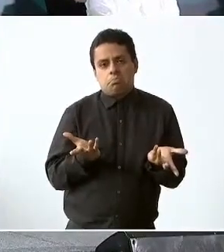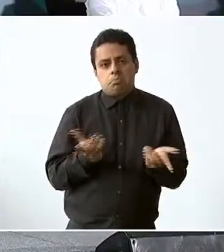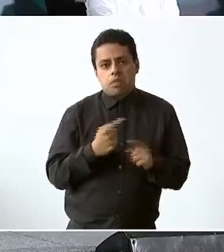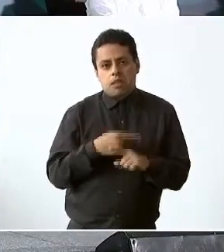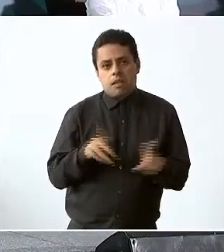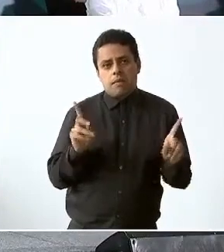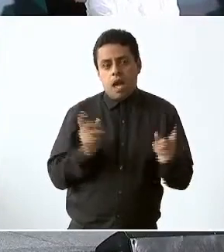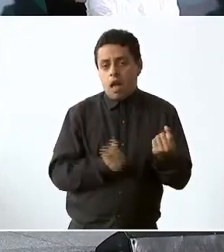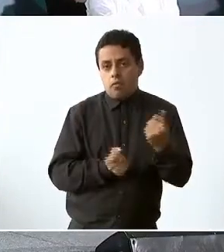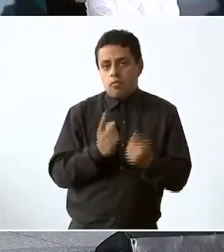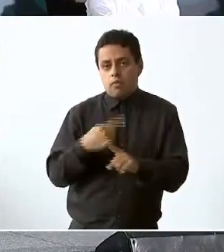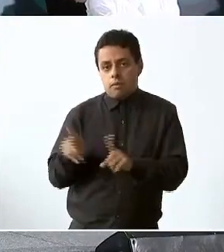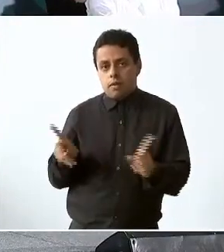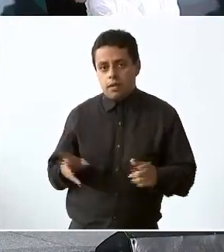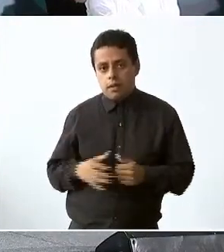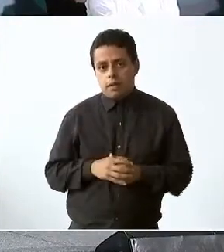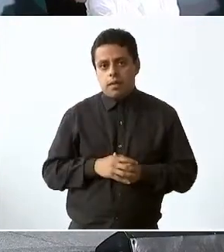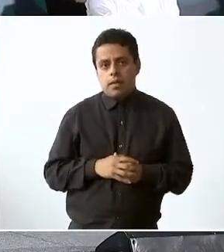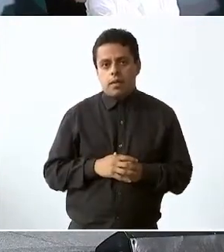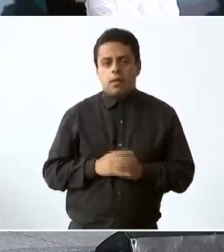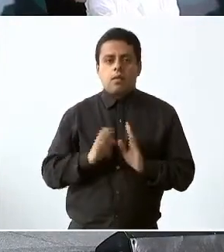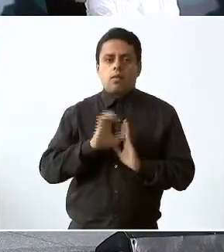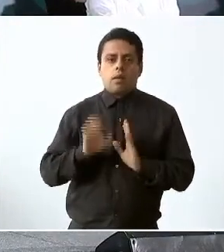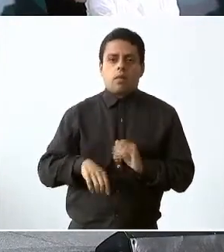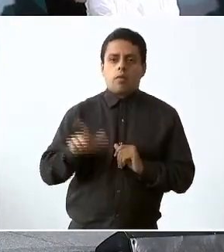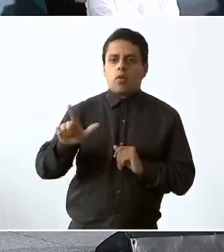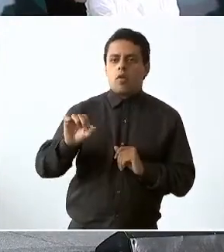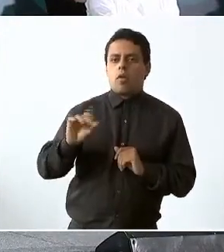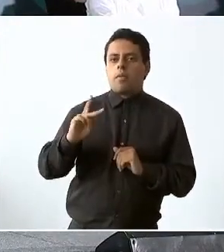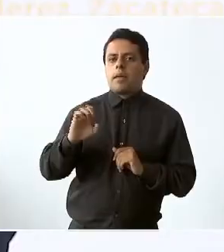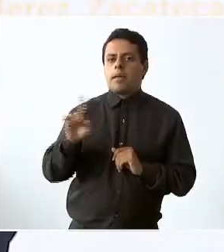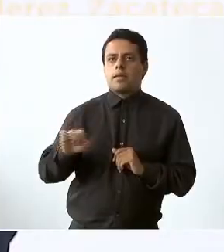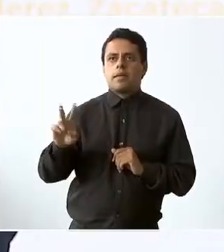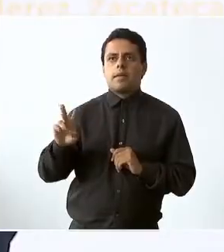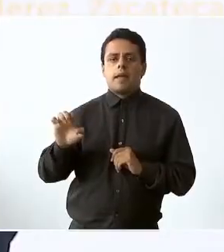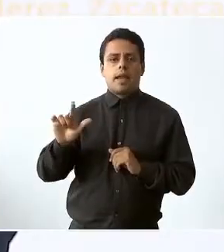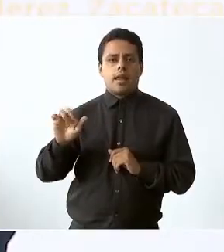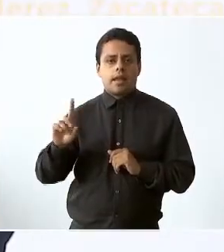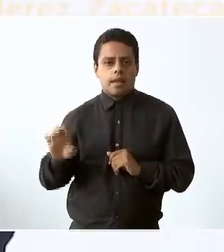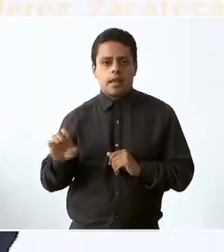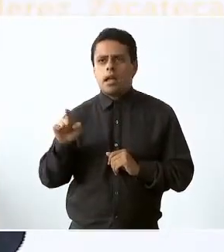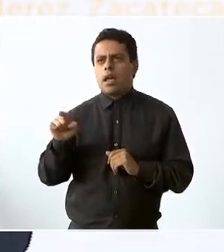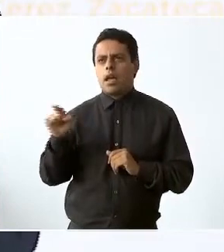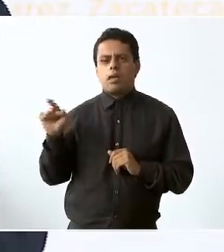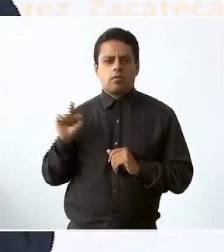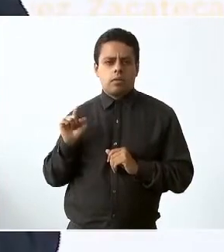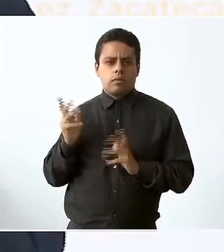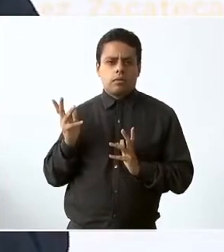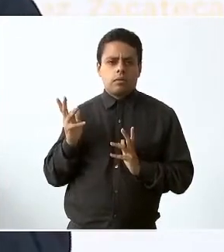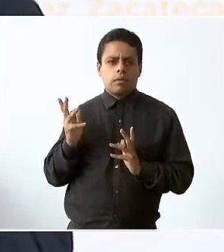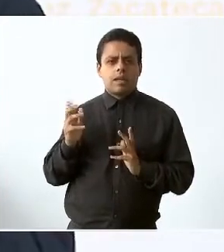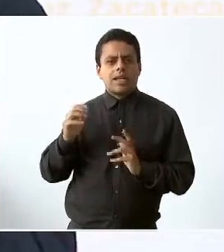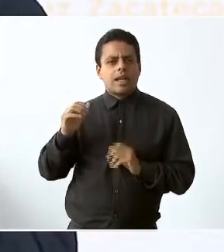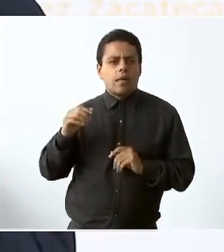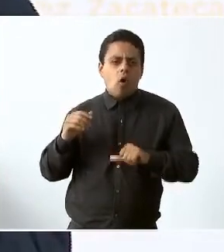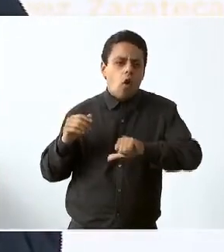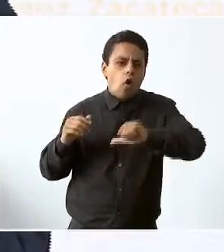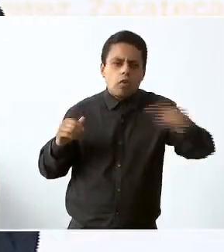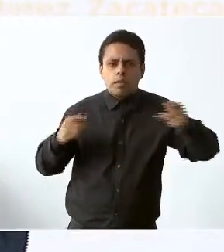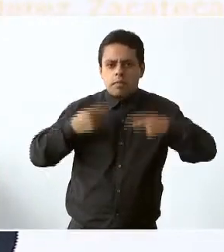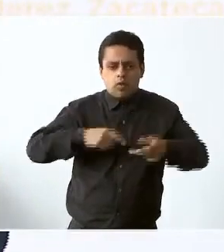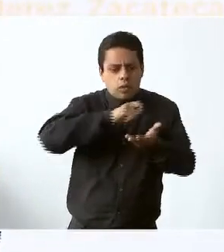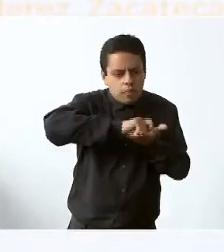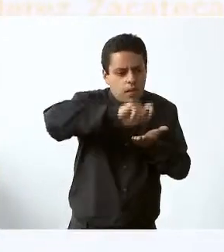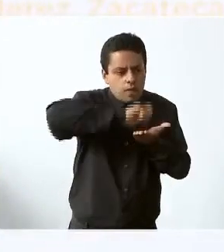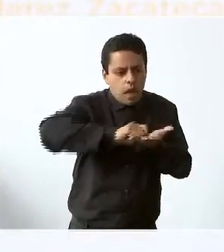consecuente. En los tiempos de López Velarde, casi todos los escritores